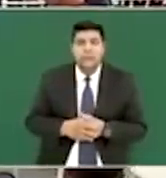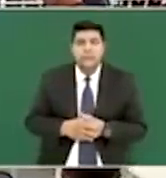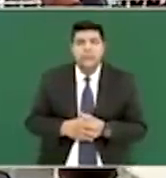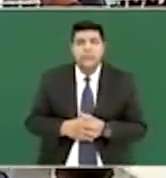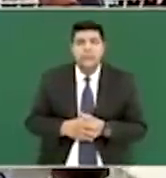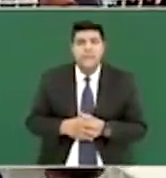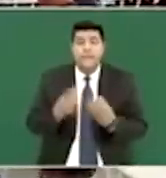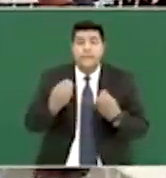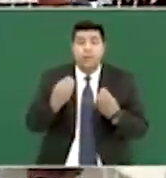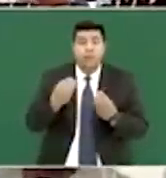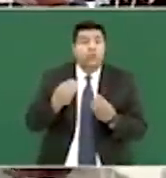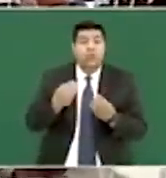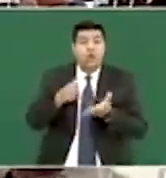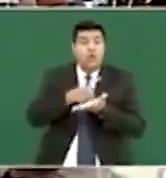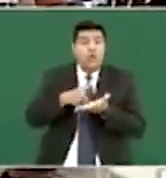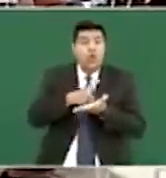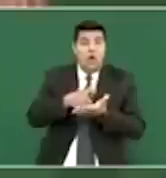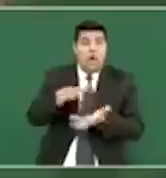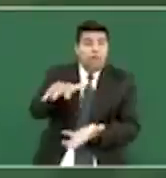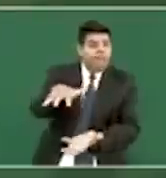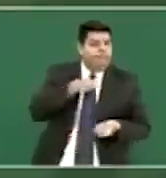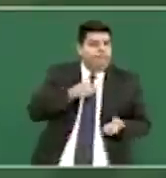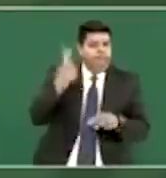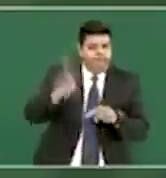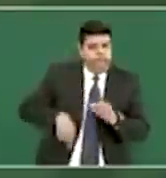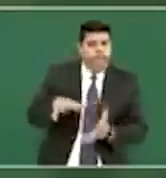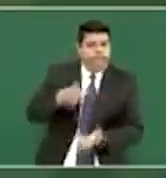bastante decomiso de drogas. ¿Pero qué se hacía?